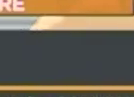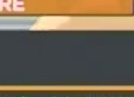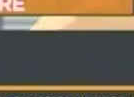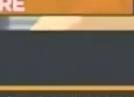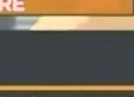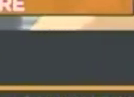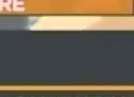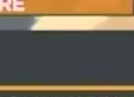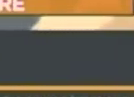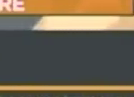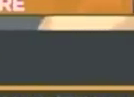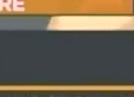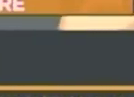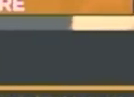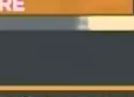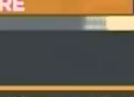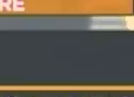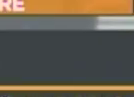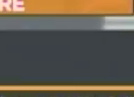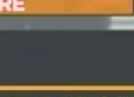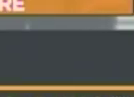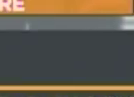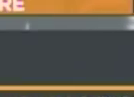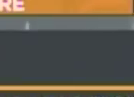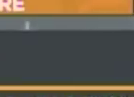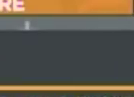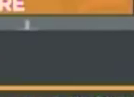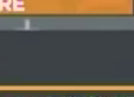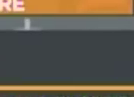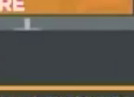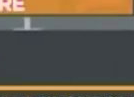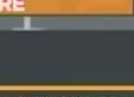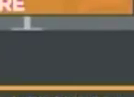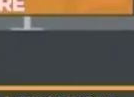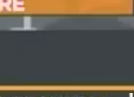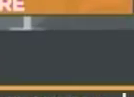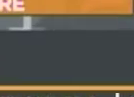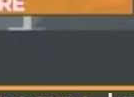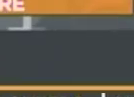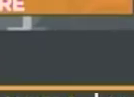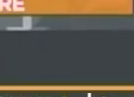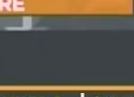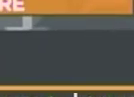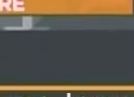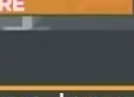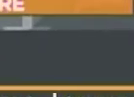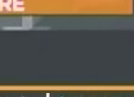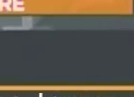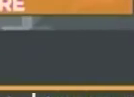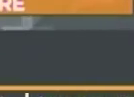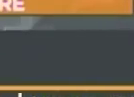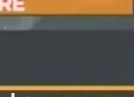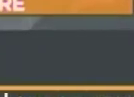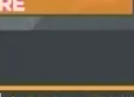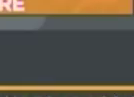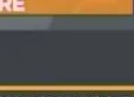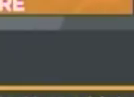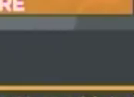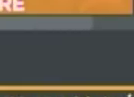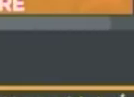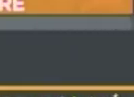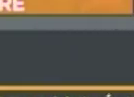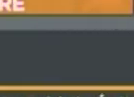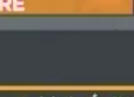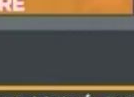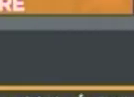Carrizales, de 15 de septiembre del 2012. Estaba el comandante Chávez allá en